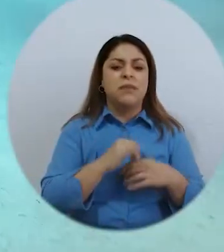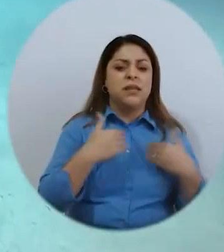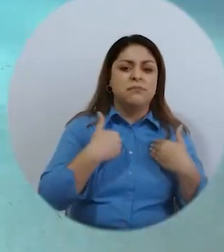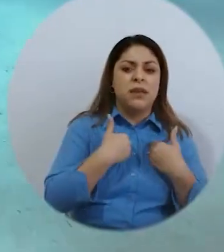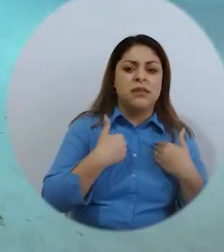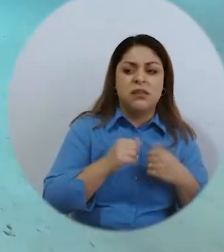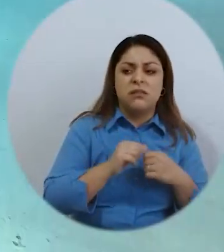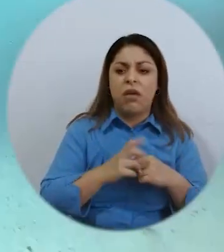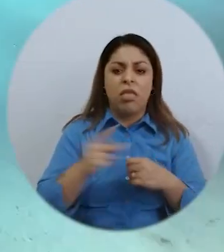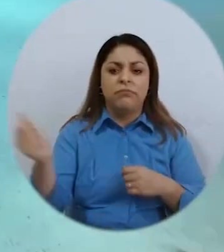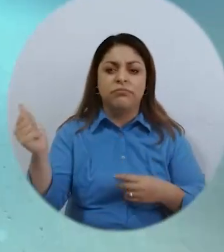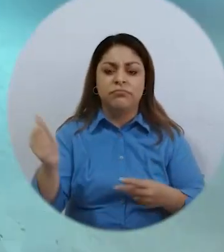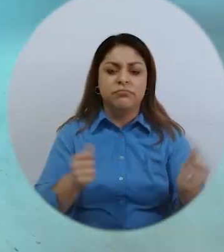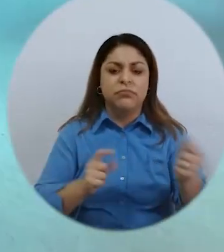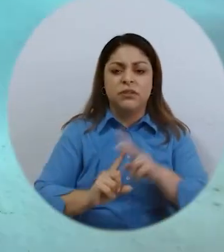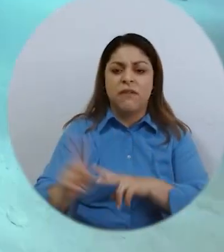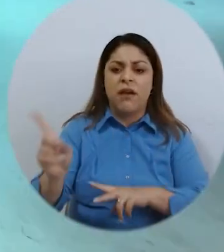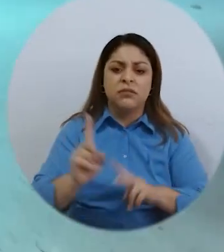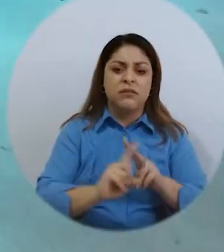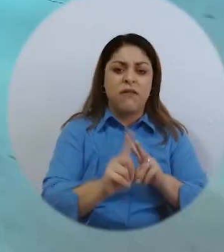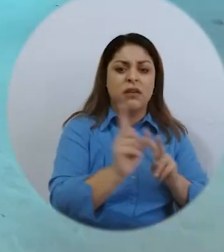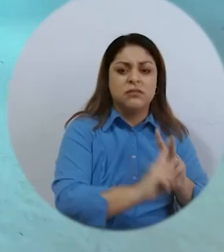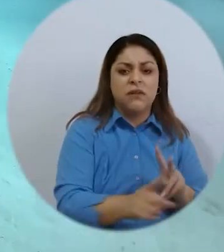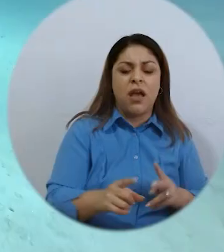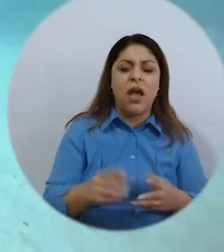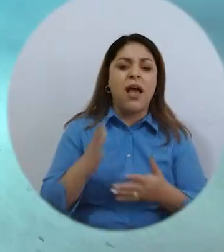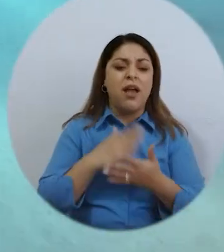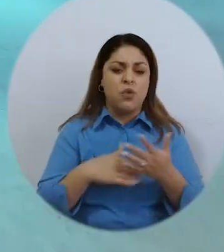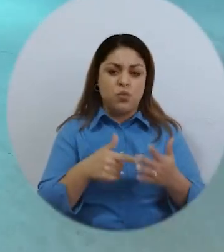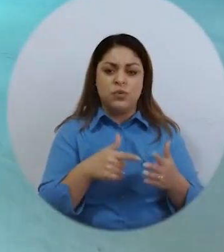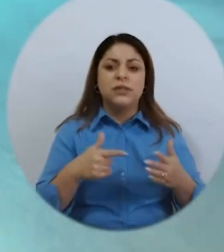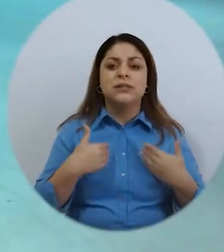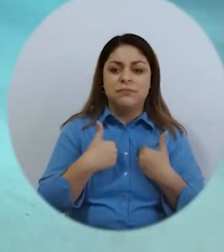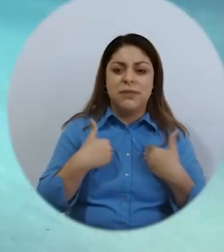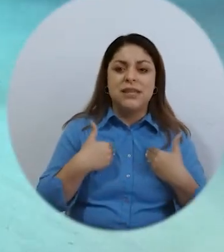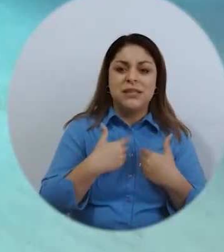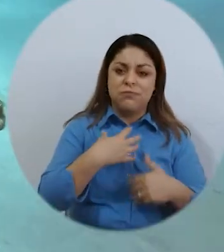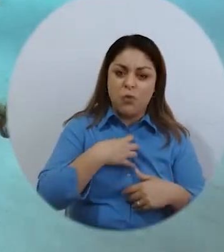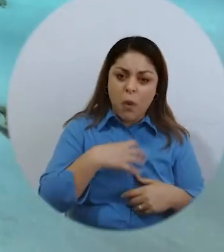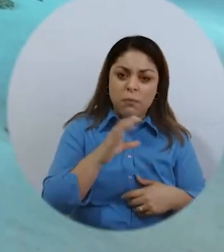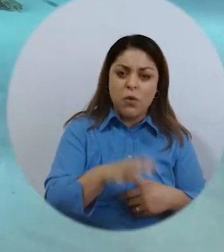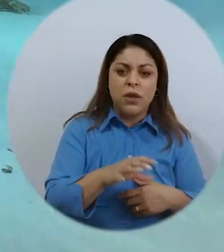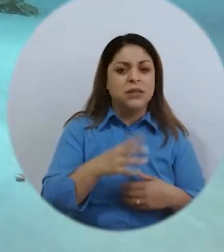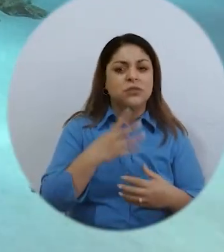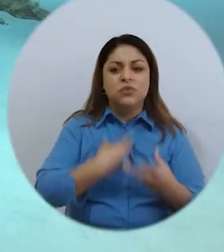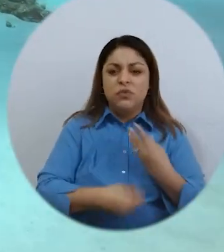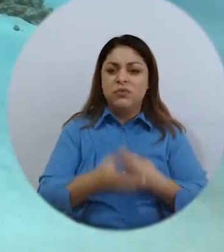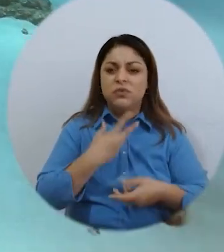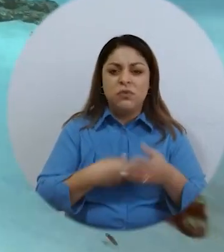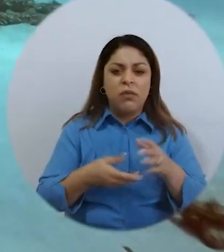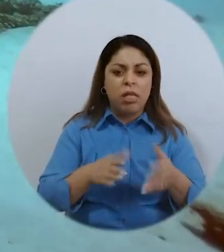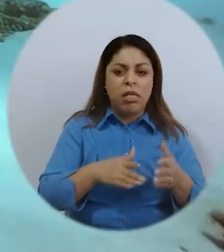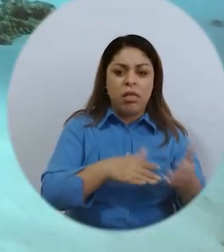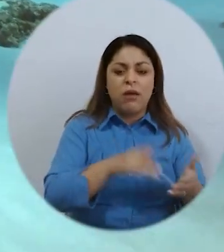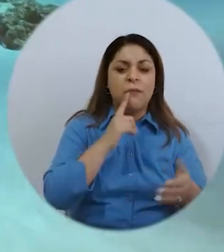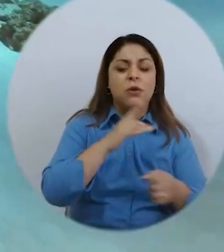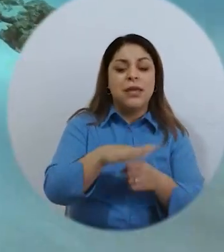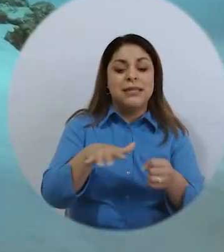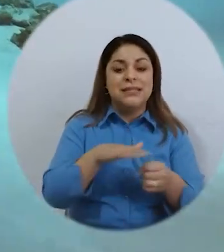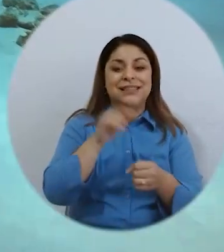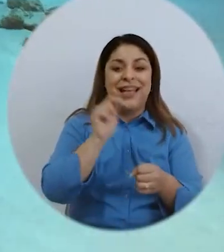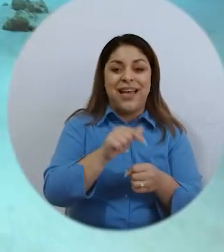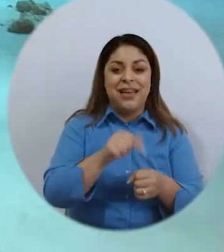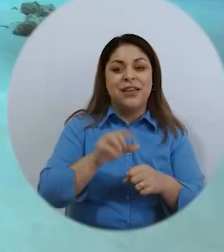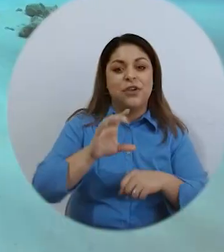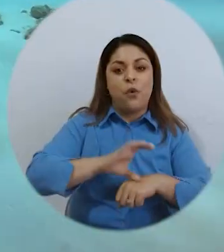migración de especies, estamos viendo problemas a nivel de especies endémicas que están sufriendo los cambios de clima tan abruptos que se están generando en la